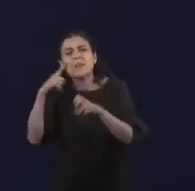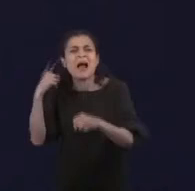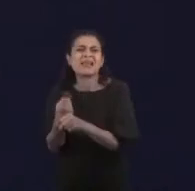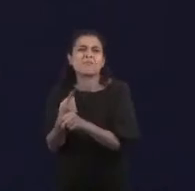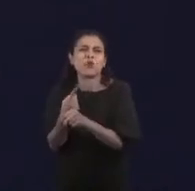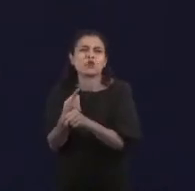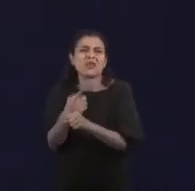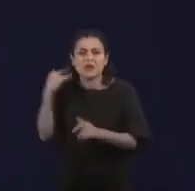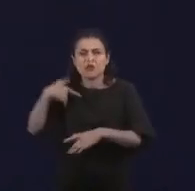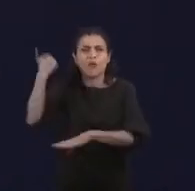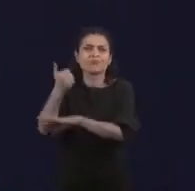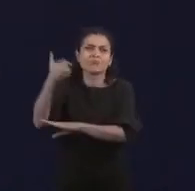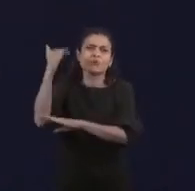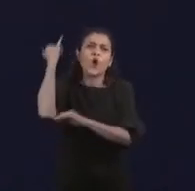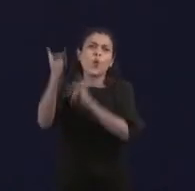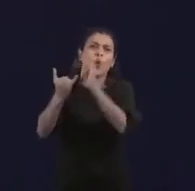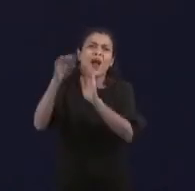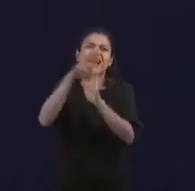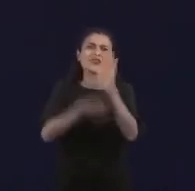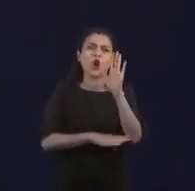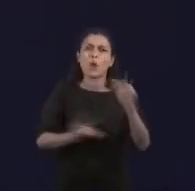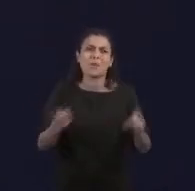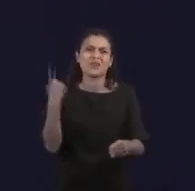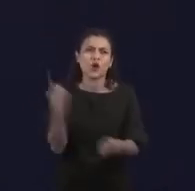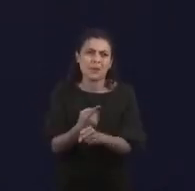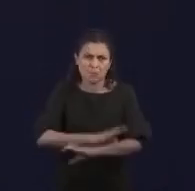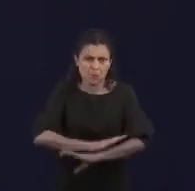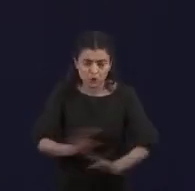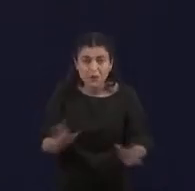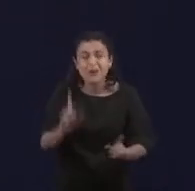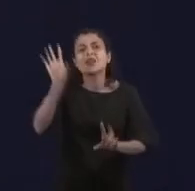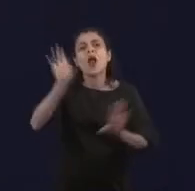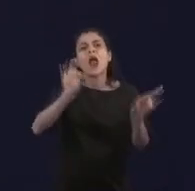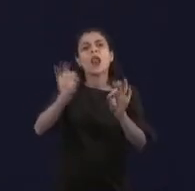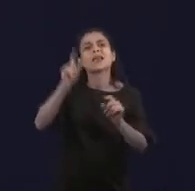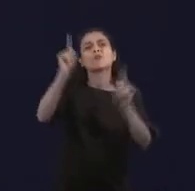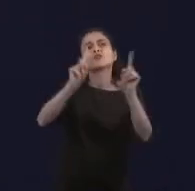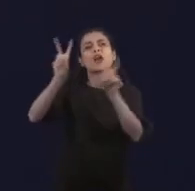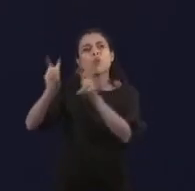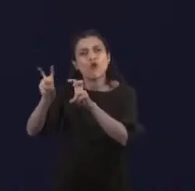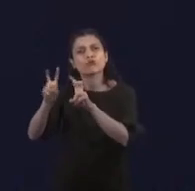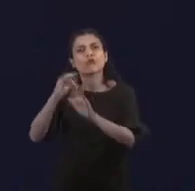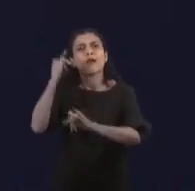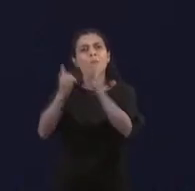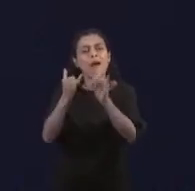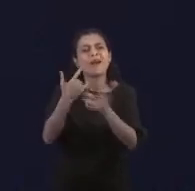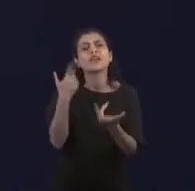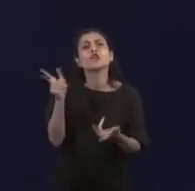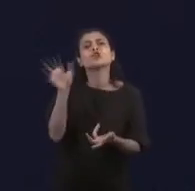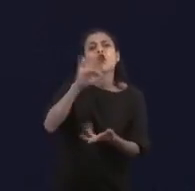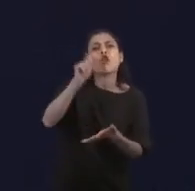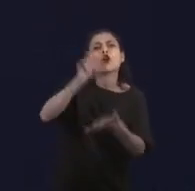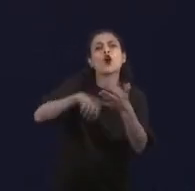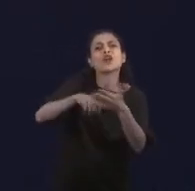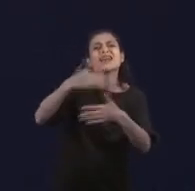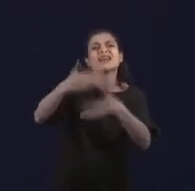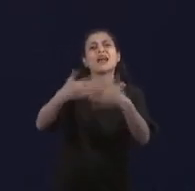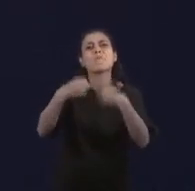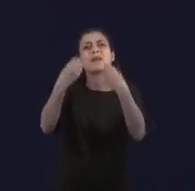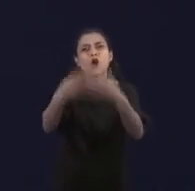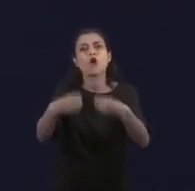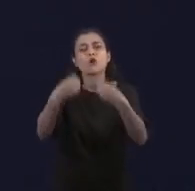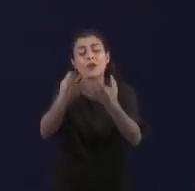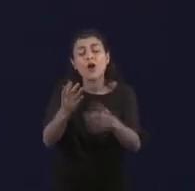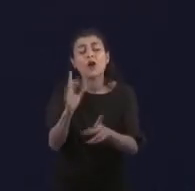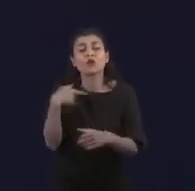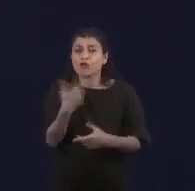imposible abarcarlo todo, pero por supuesto que tratamos de siempre, cada día, ir mejorando un poquitito más para que esa información sea cada vez